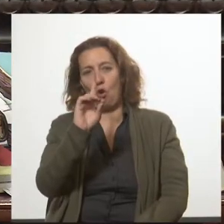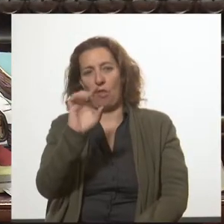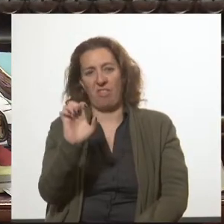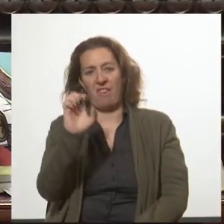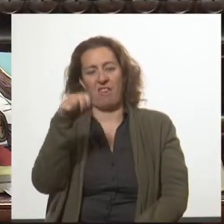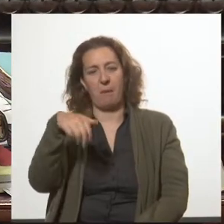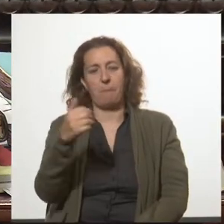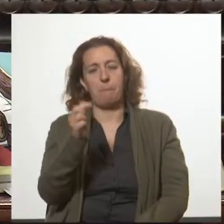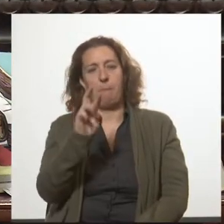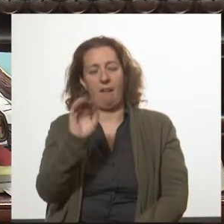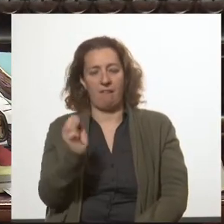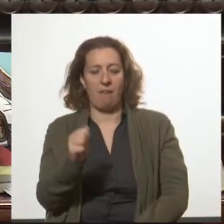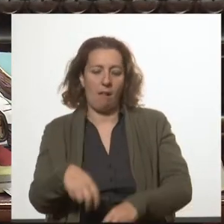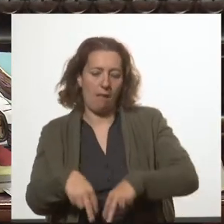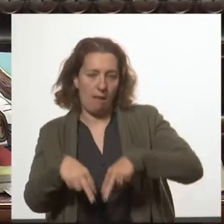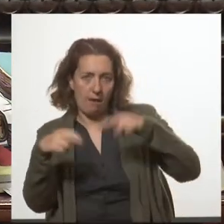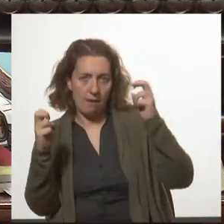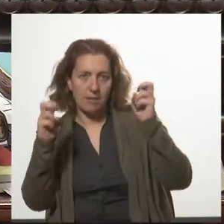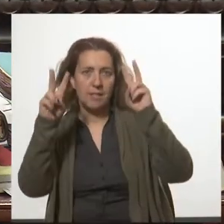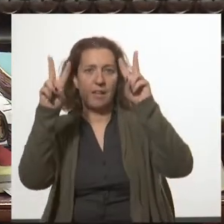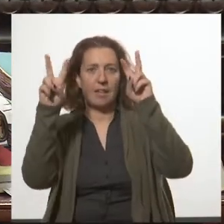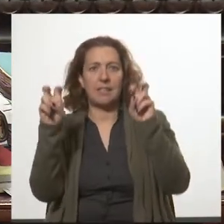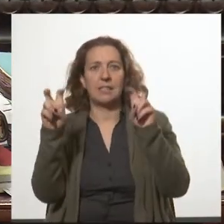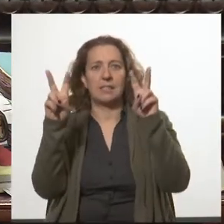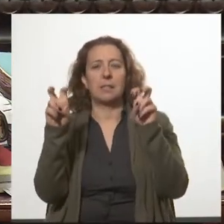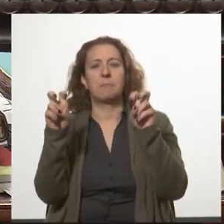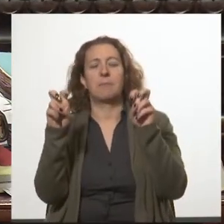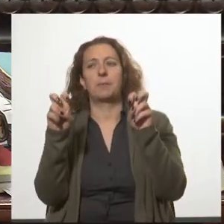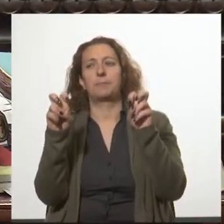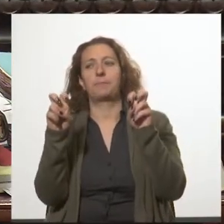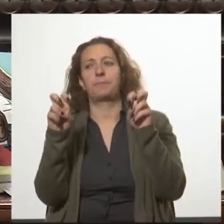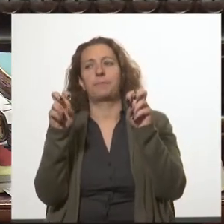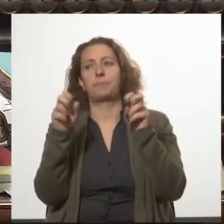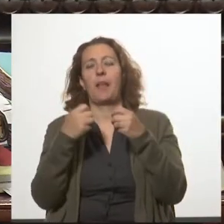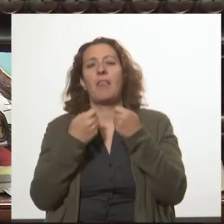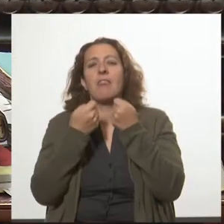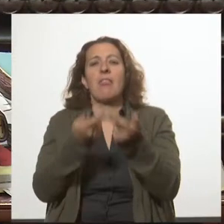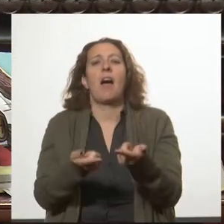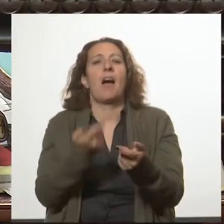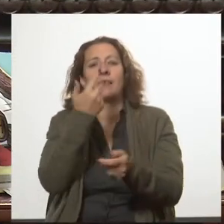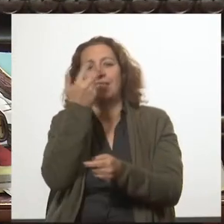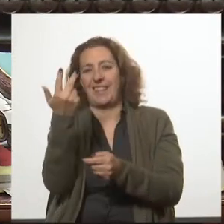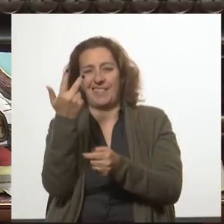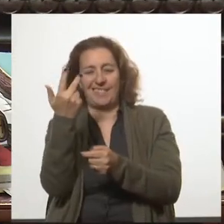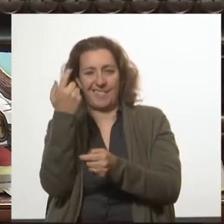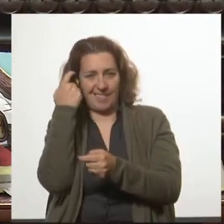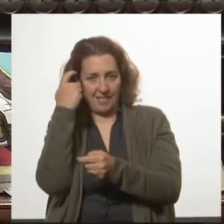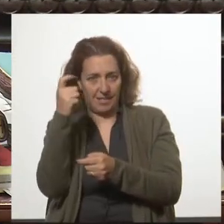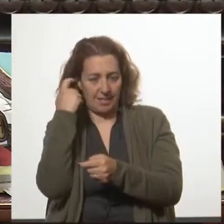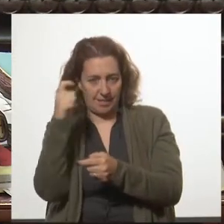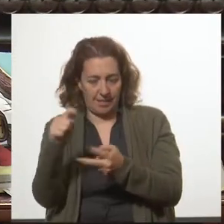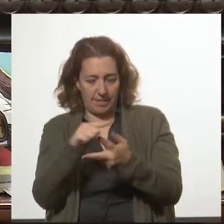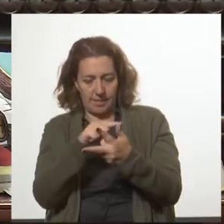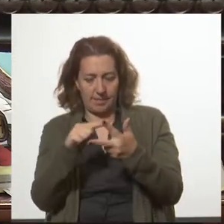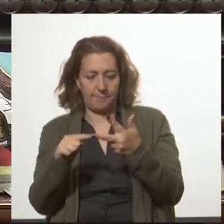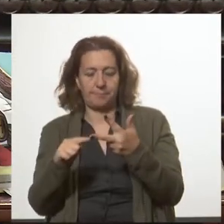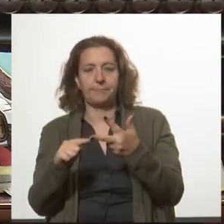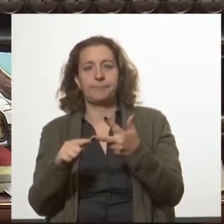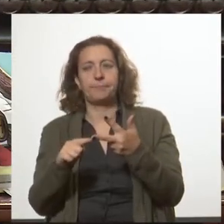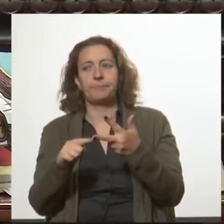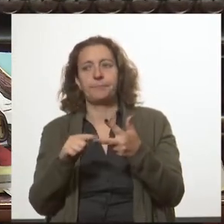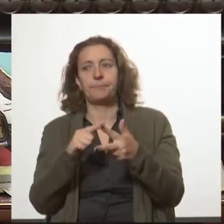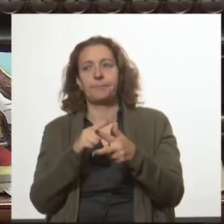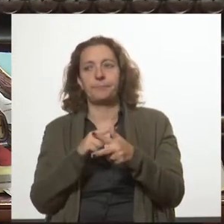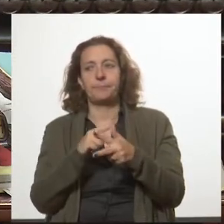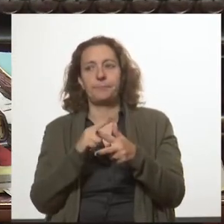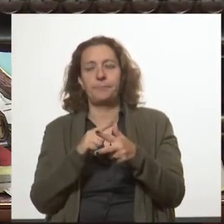analizar la cuestión aporta tres posiciones que se ventilaban en aquel tiempo